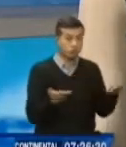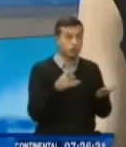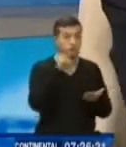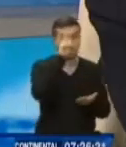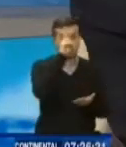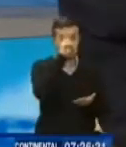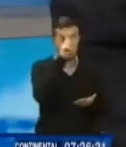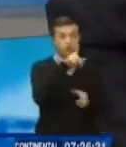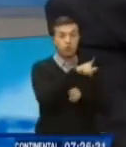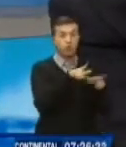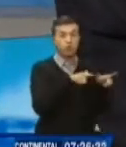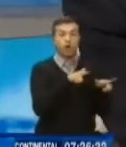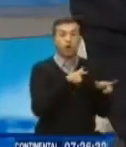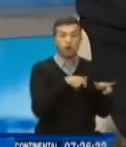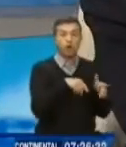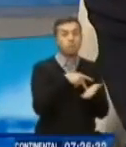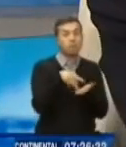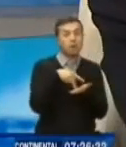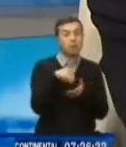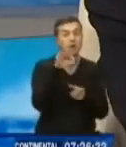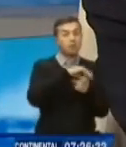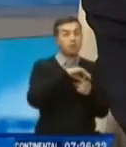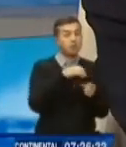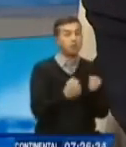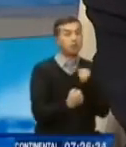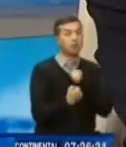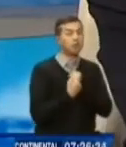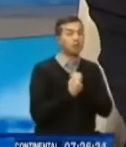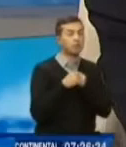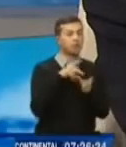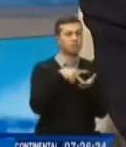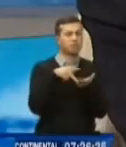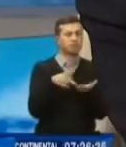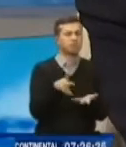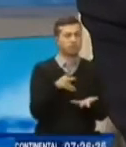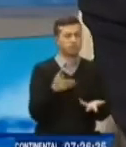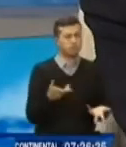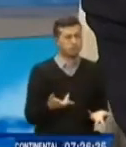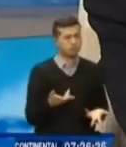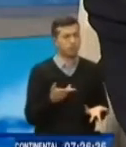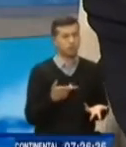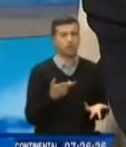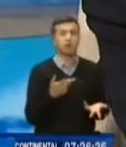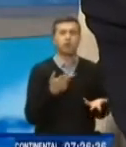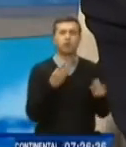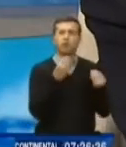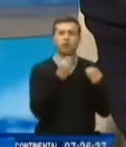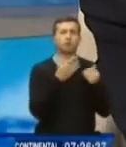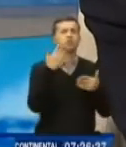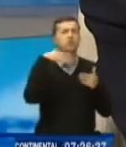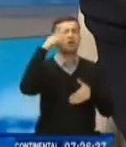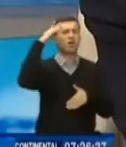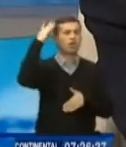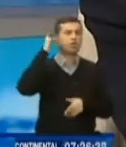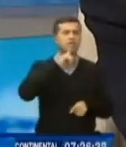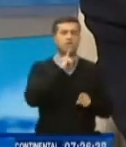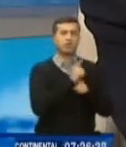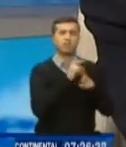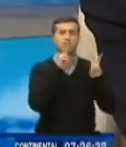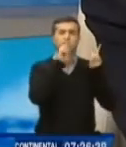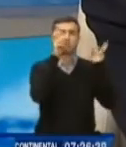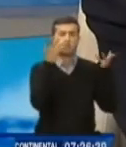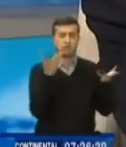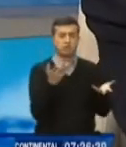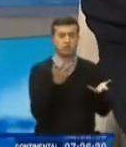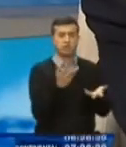comprar seres o comprar votos etcétera etcétera o derechos de televisión sino también mucho más atrás el tema de